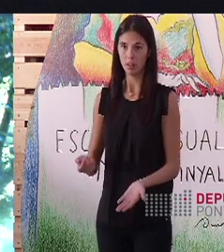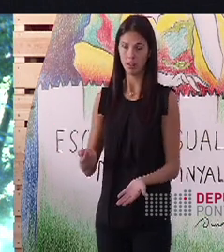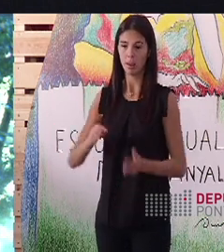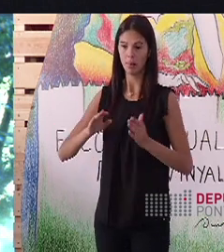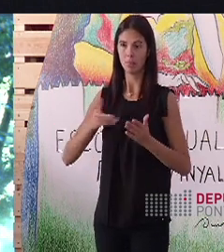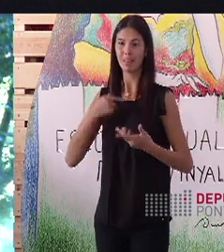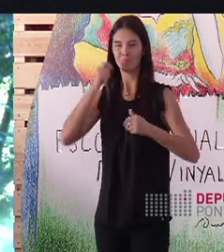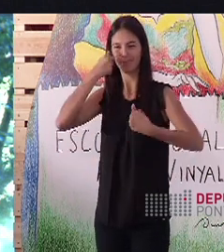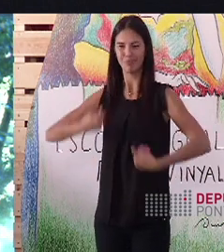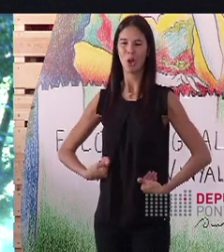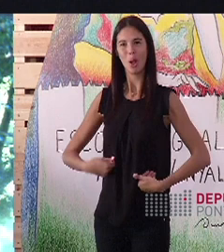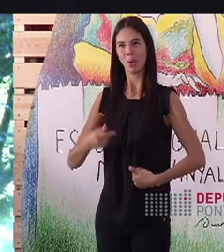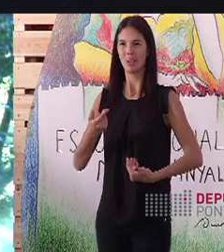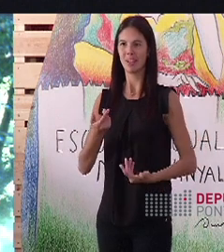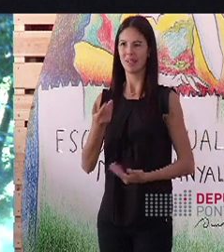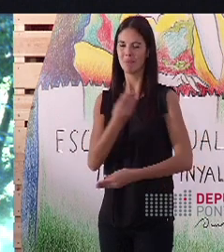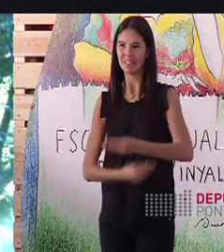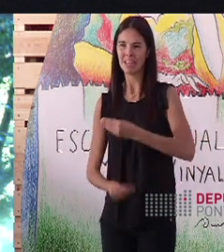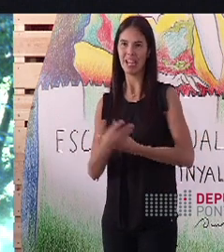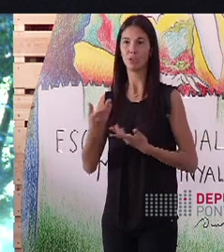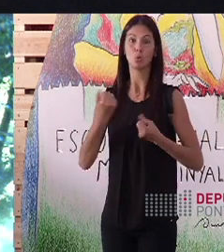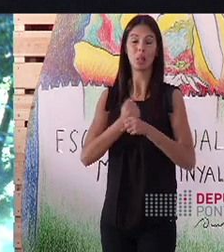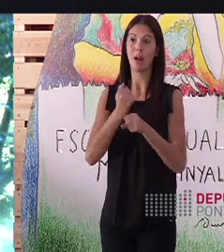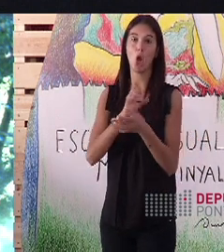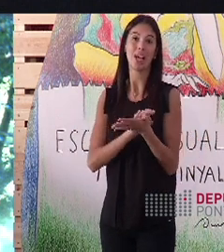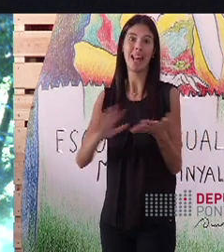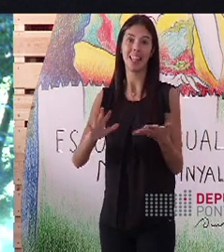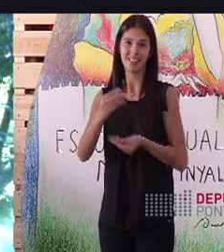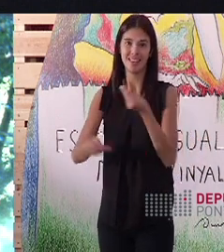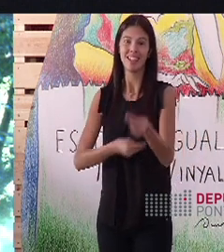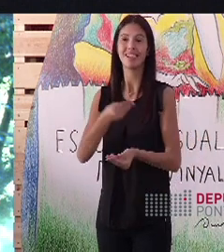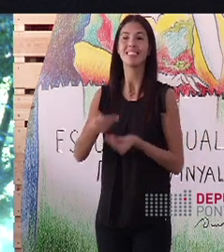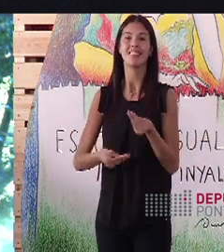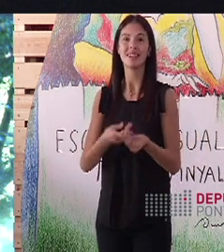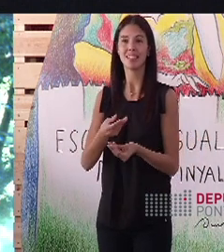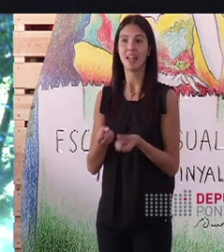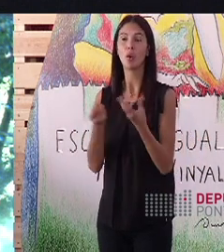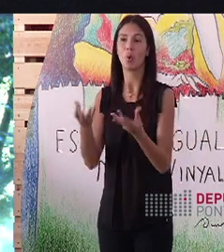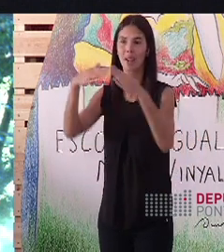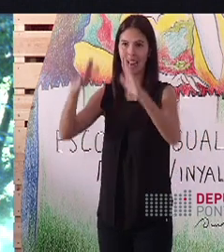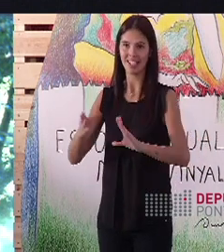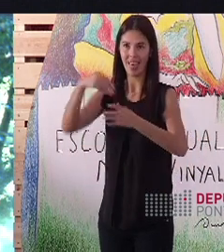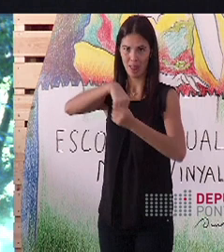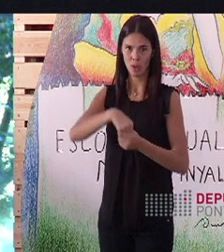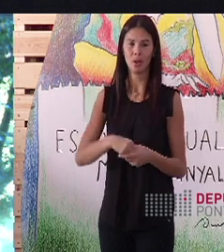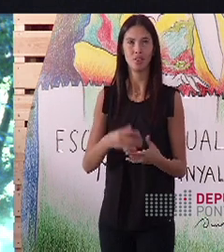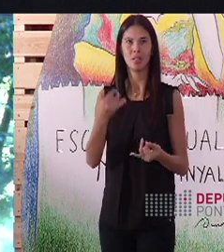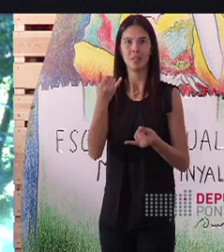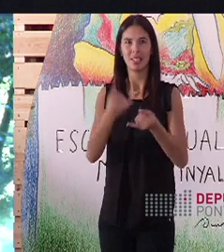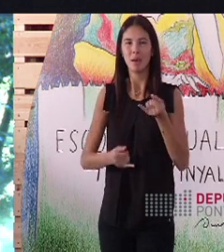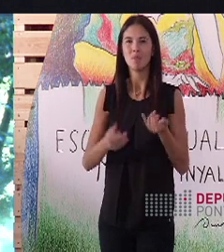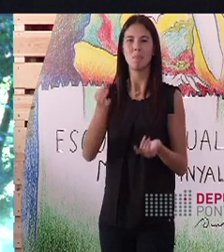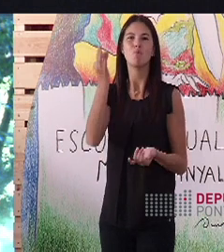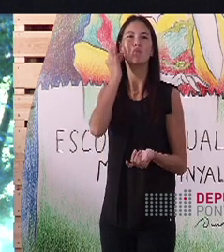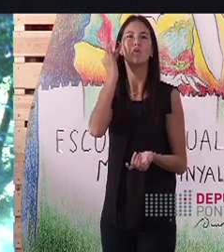maternidad, por supuesto, el trabajo gratuito que se hace dentro del hogar. El asunto es que esta triple definición